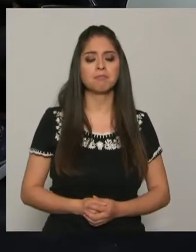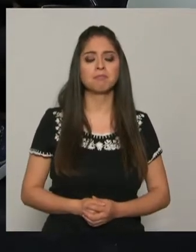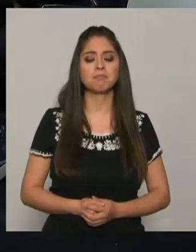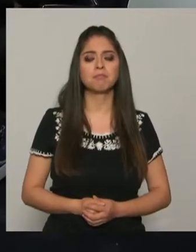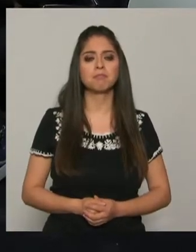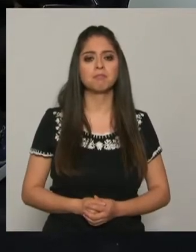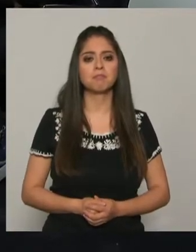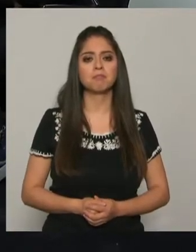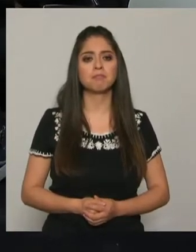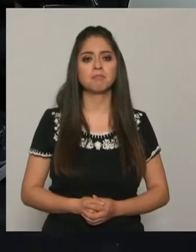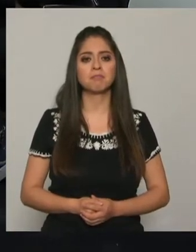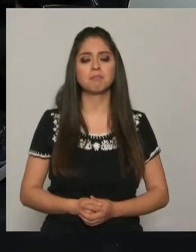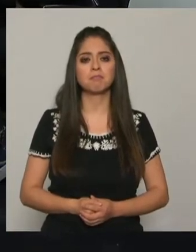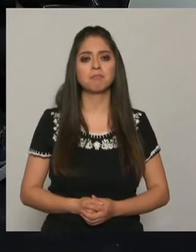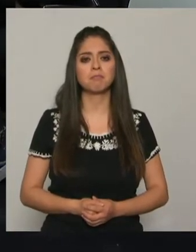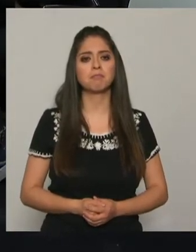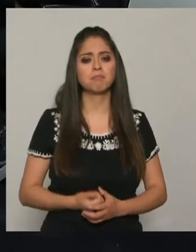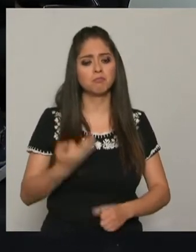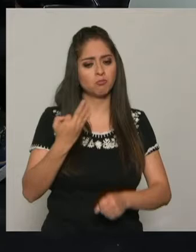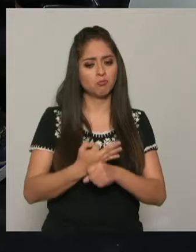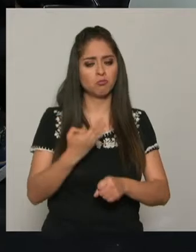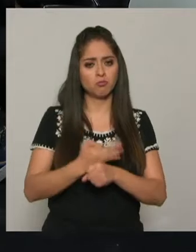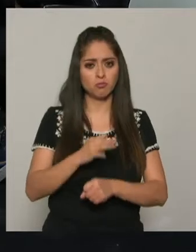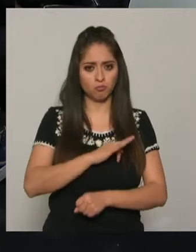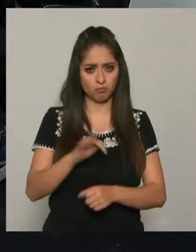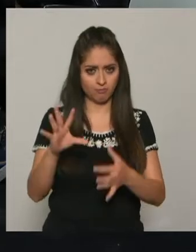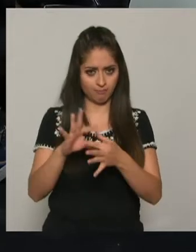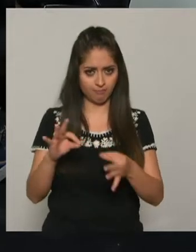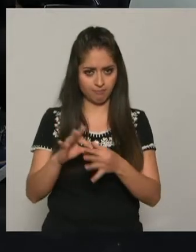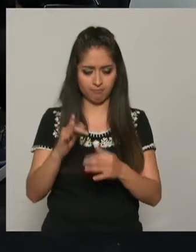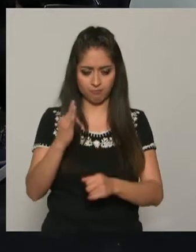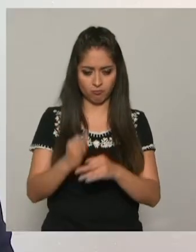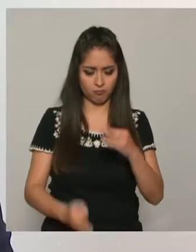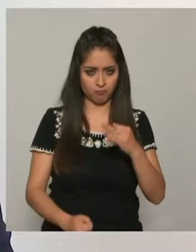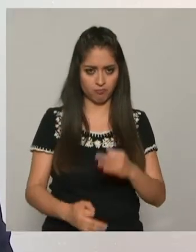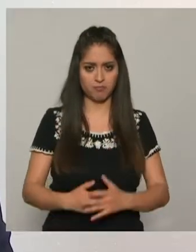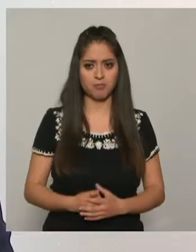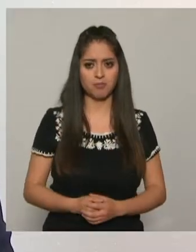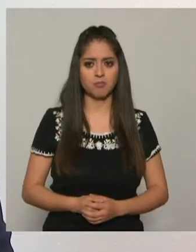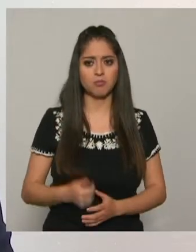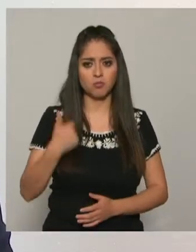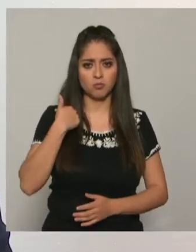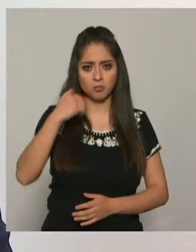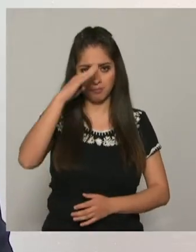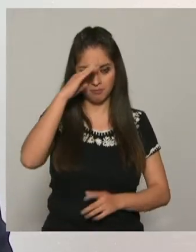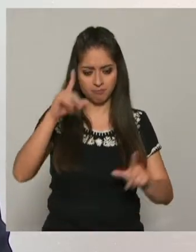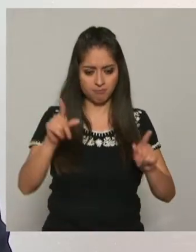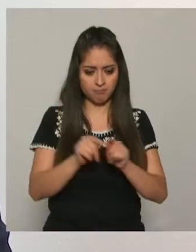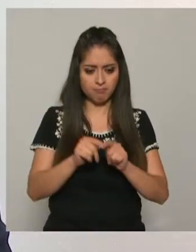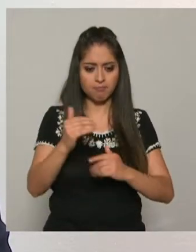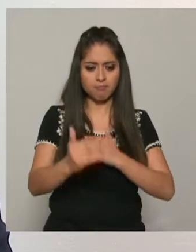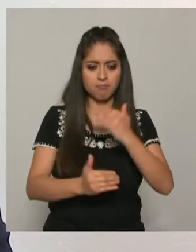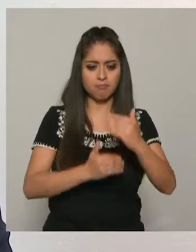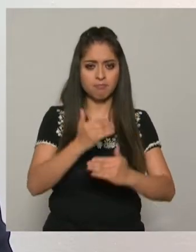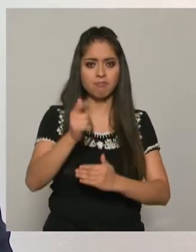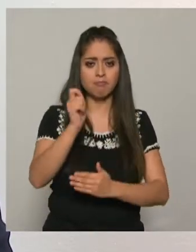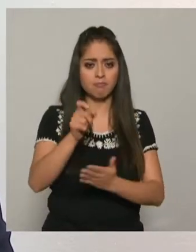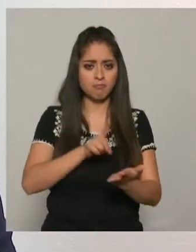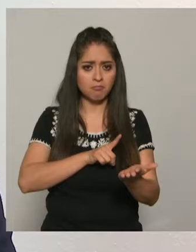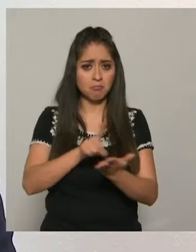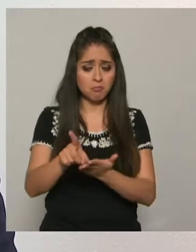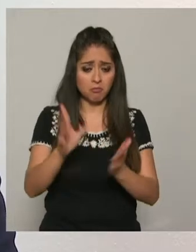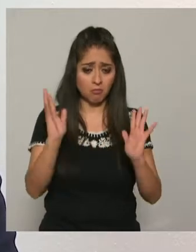Queridísimo, ¿nos puedes dar tu conclusión? Mira, ya estamos en la recta final. Pues creo que la conclusión es que la progresividad de los derechos no se